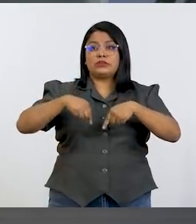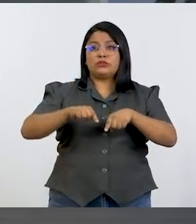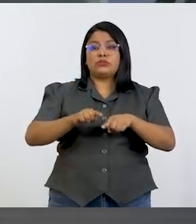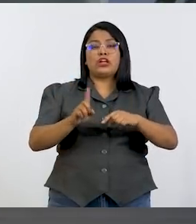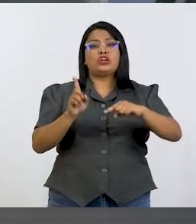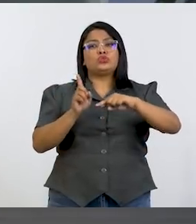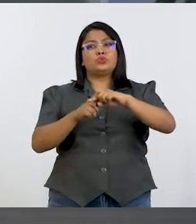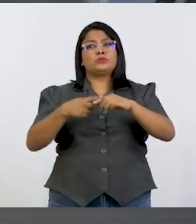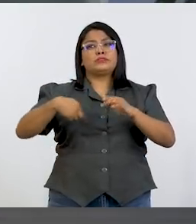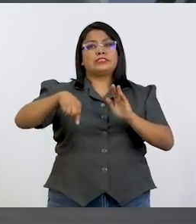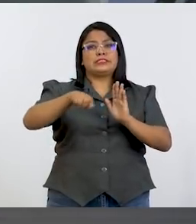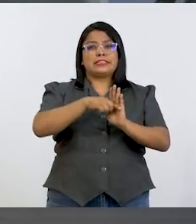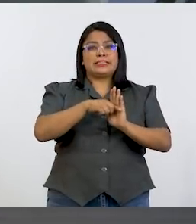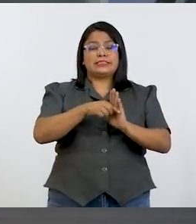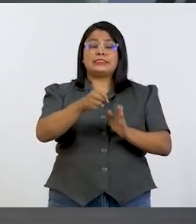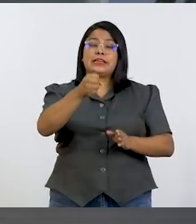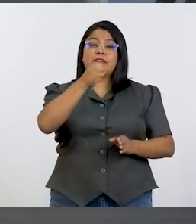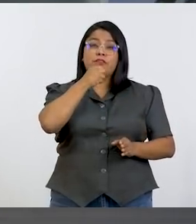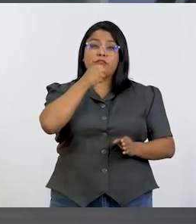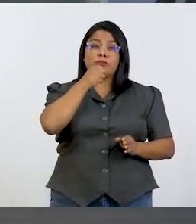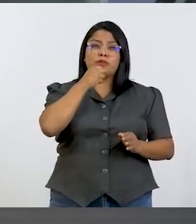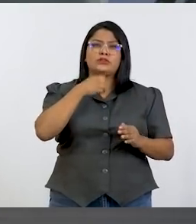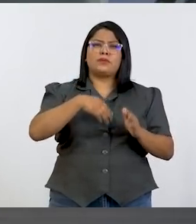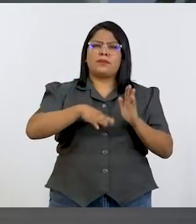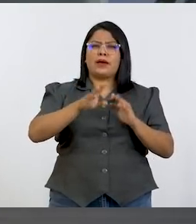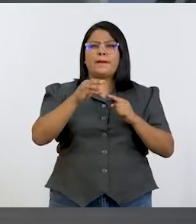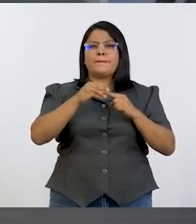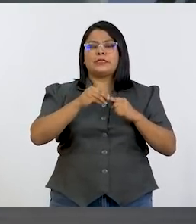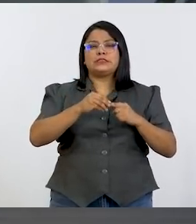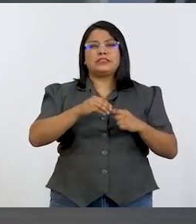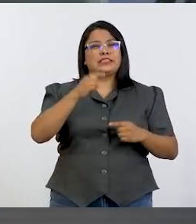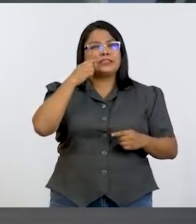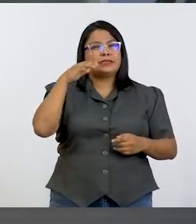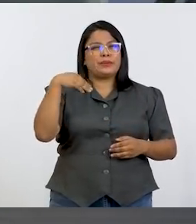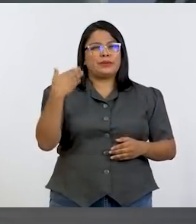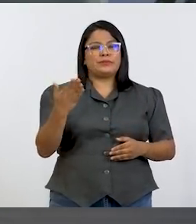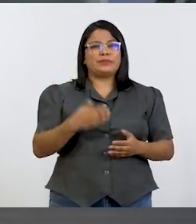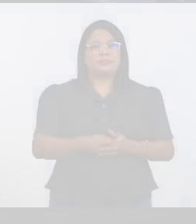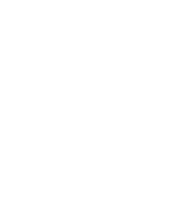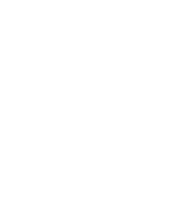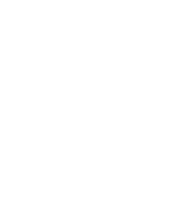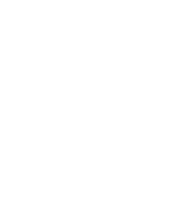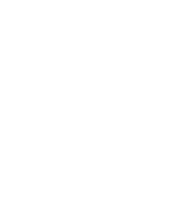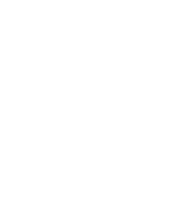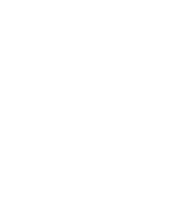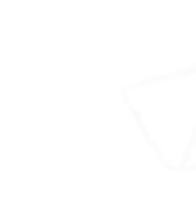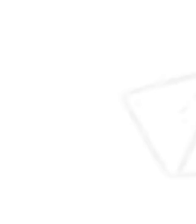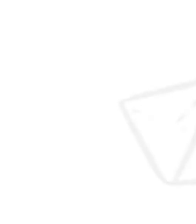suma y resta que te dará información más detallada. Nos vemos en la próxima.